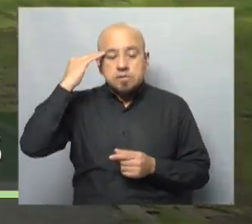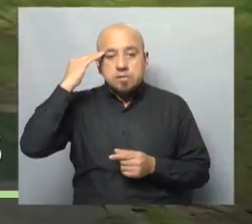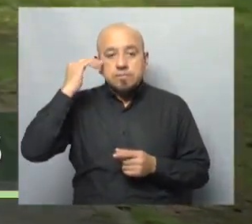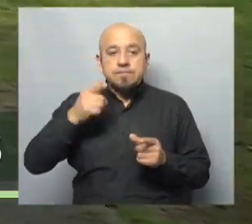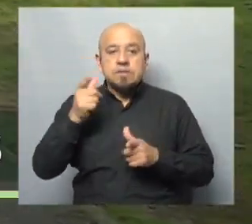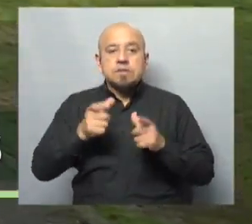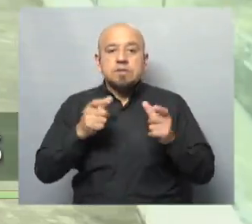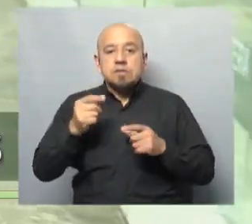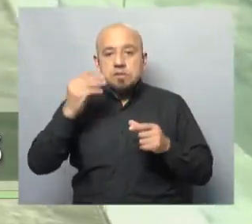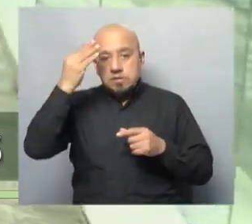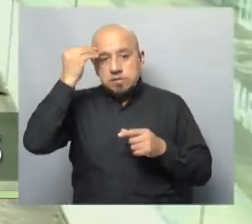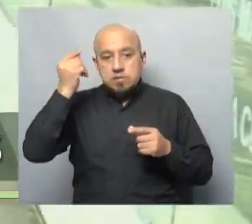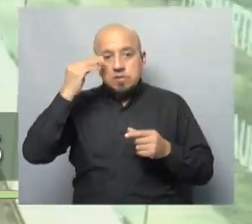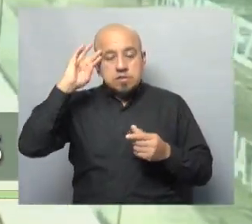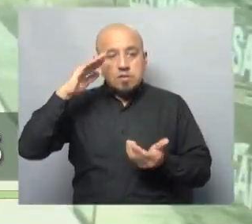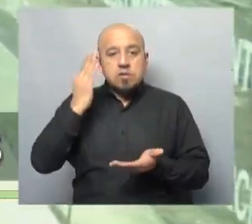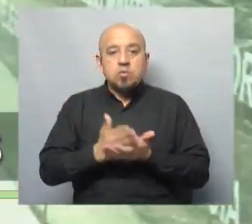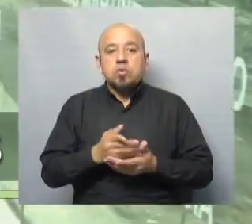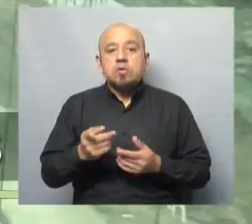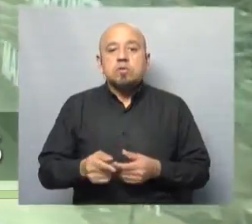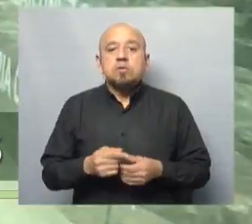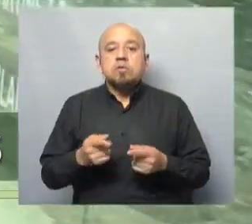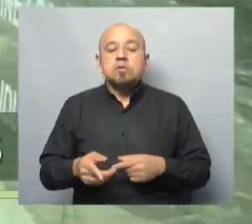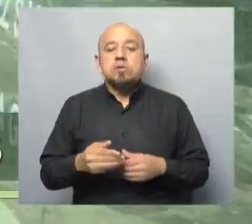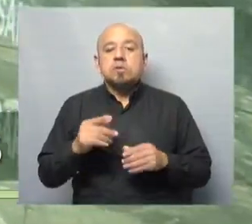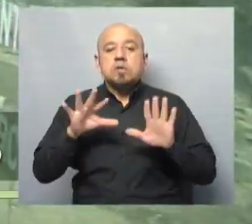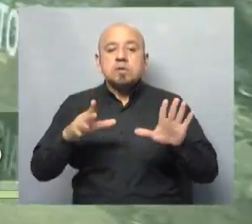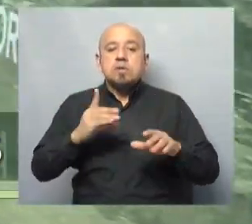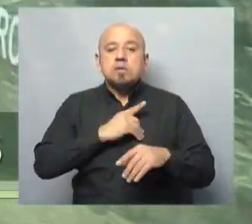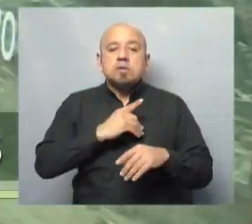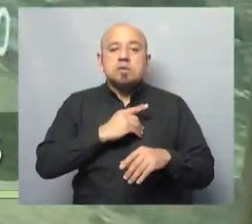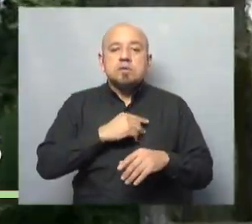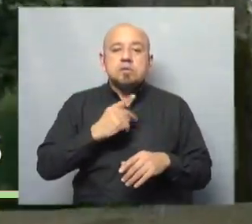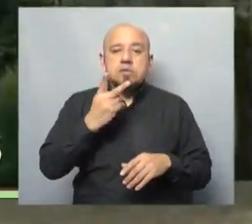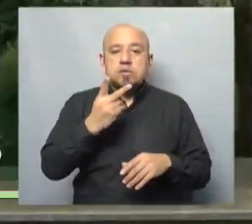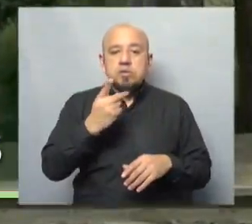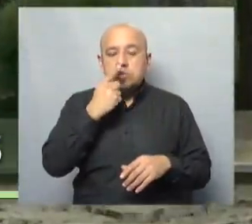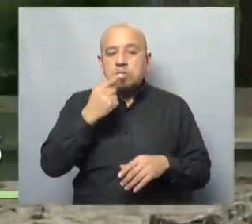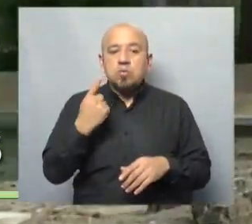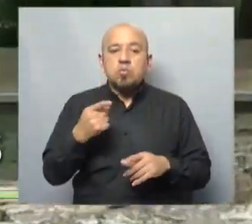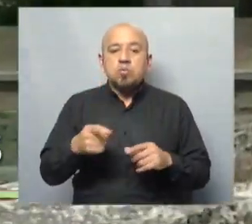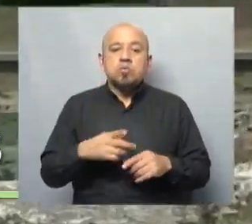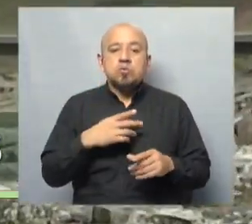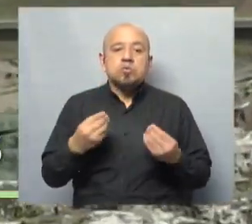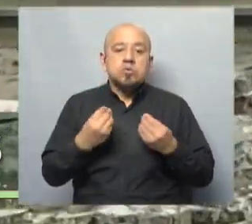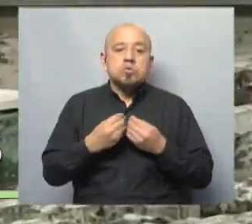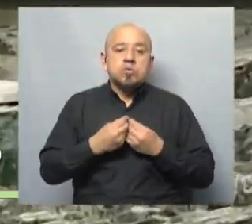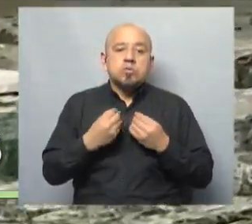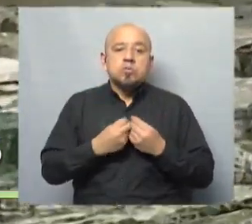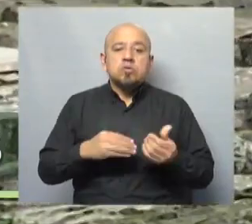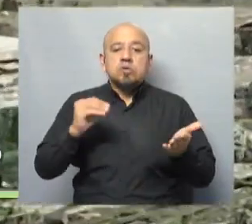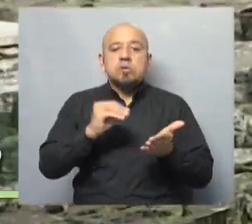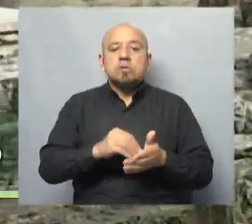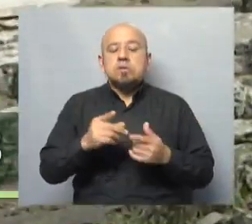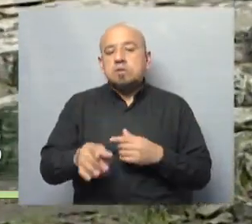detenidos desaparecidos de la última dictadura militar fue inaugurado el 10 de diciembre del año 2001 desde la fecha fueron varios los actos vandálicos que